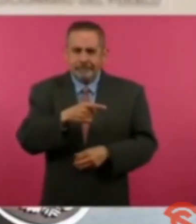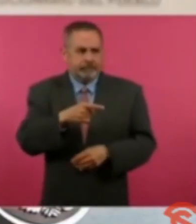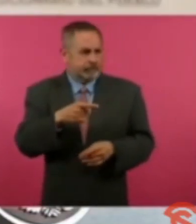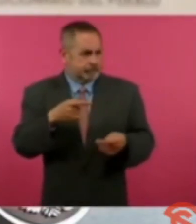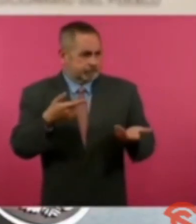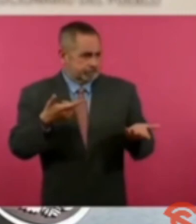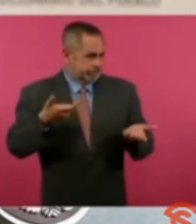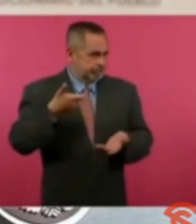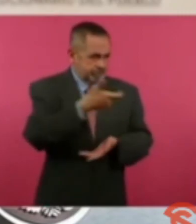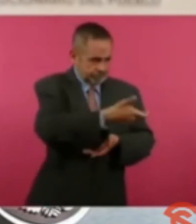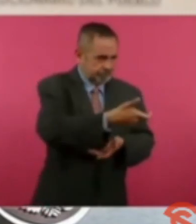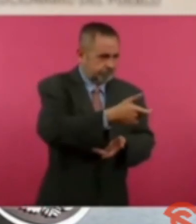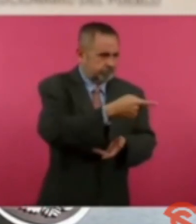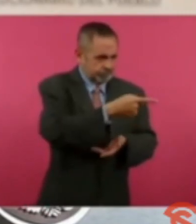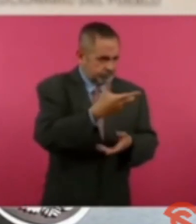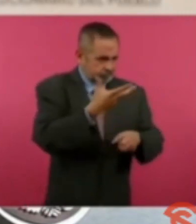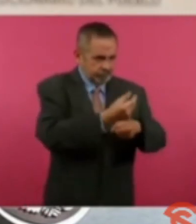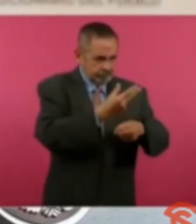subvenciones.